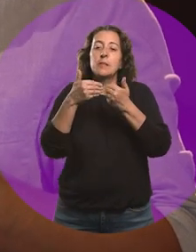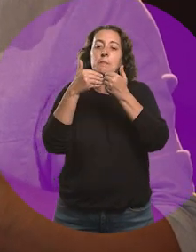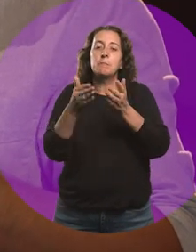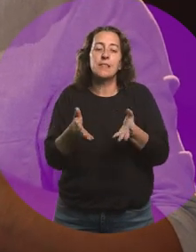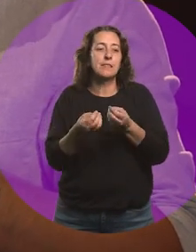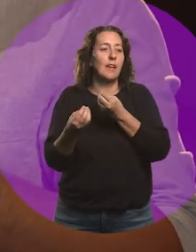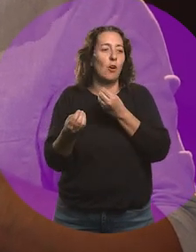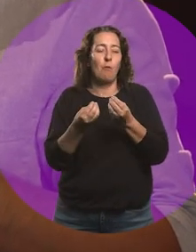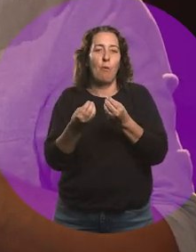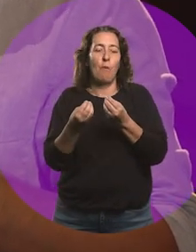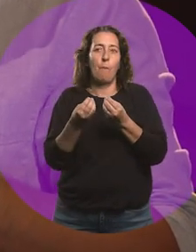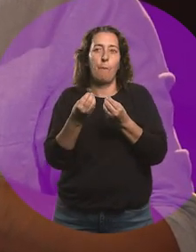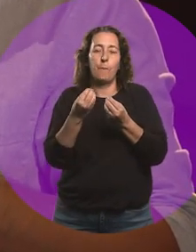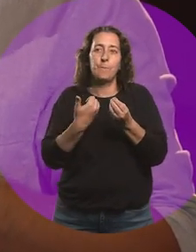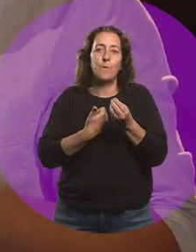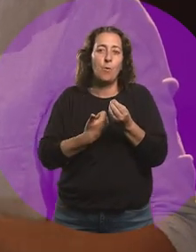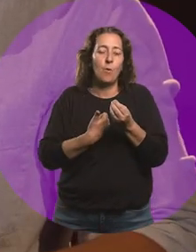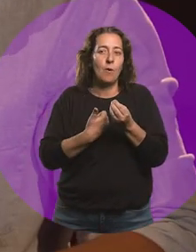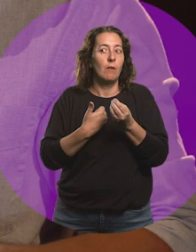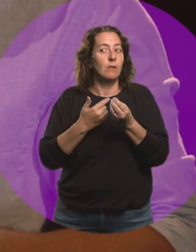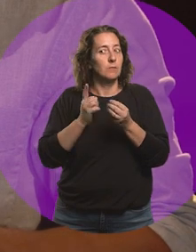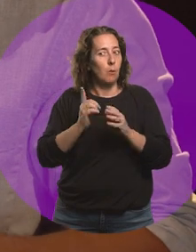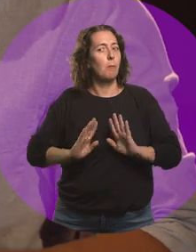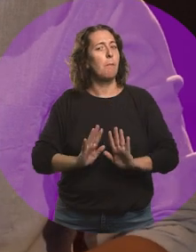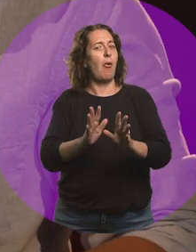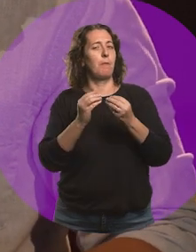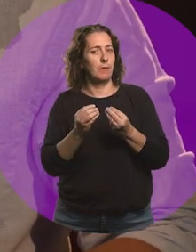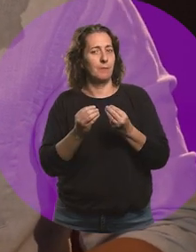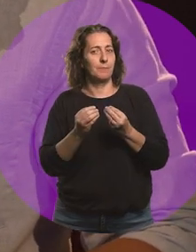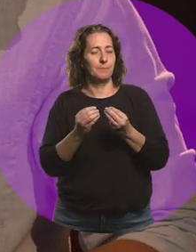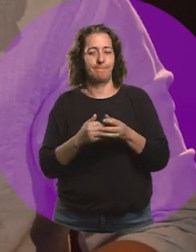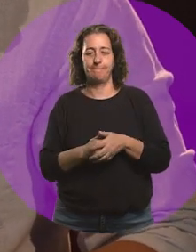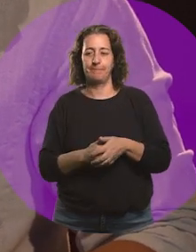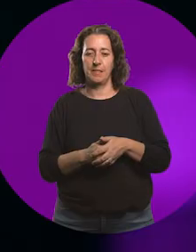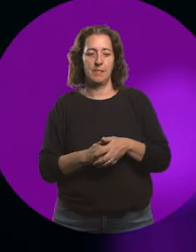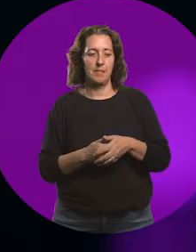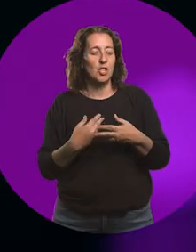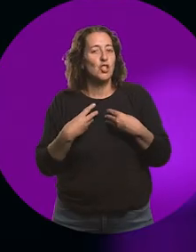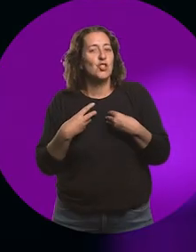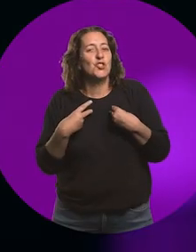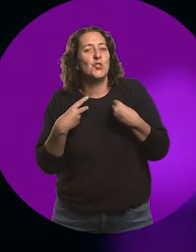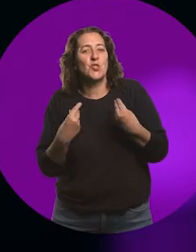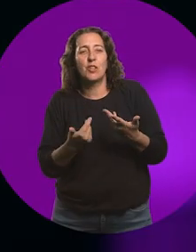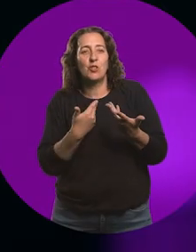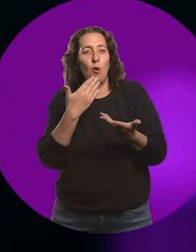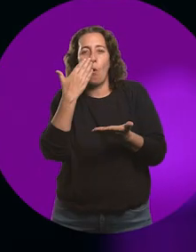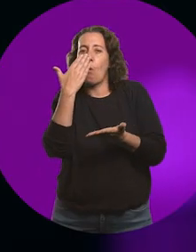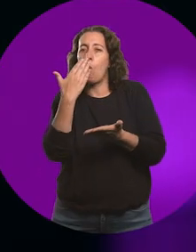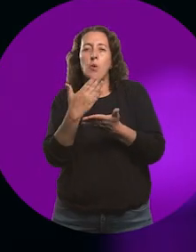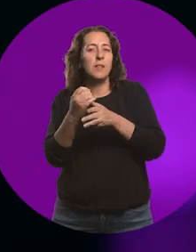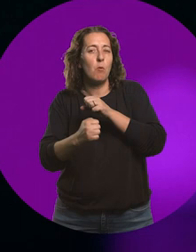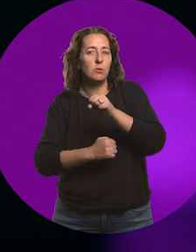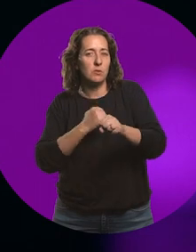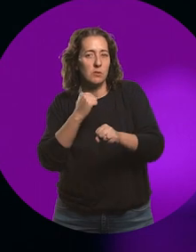conectás con ese... Me voy a preparar para esto. Voy por este otro lado. Yo siento que fue en los últimos años